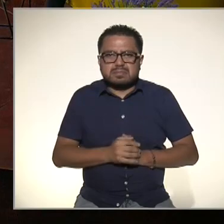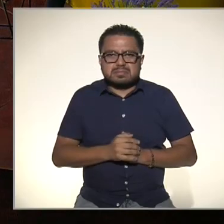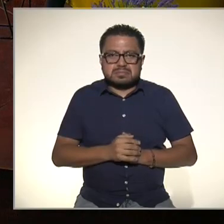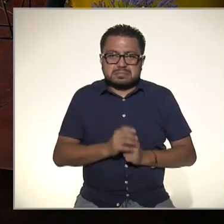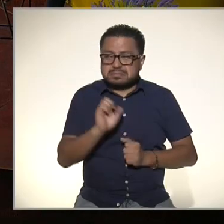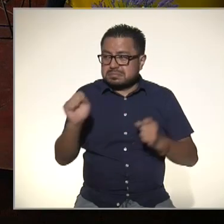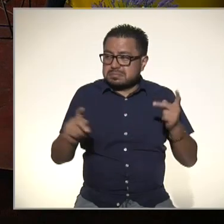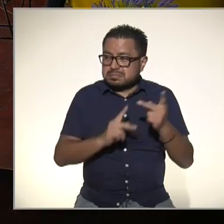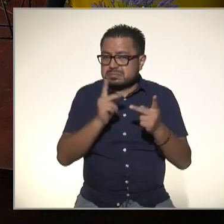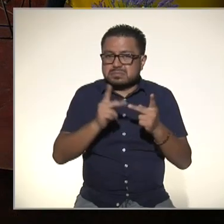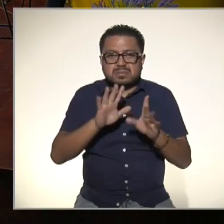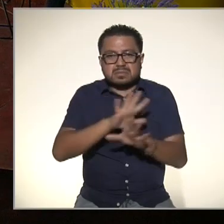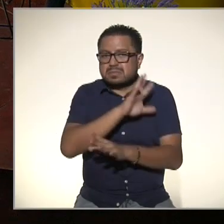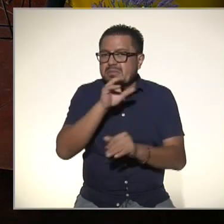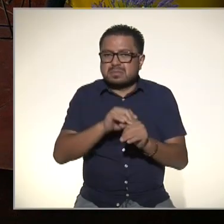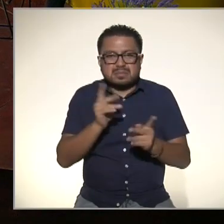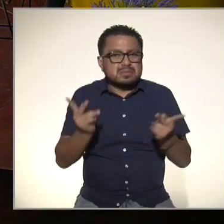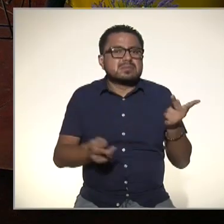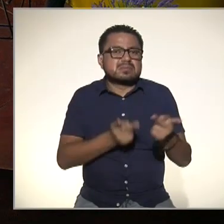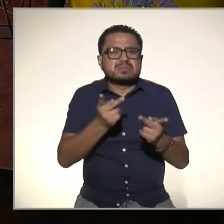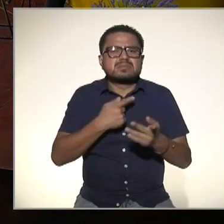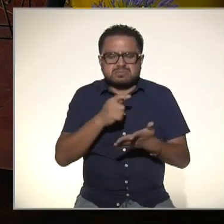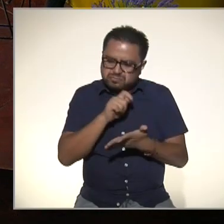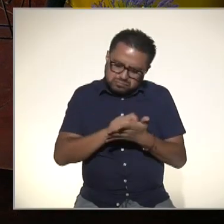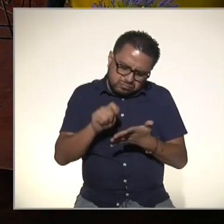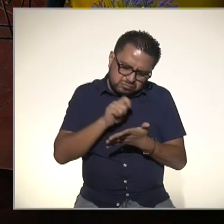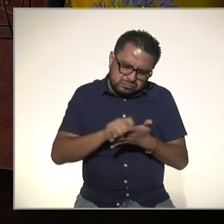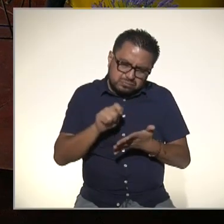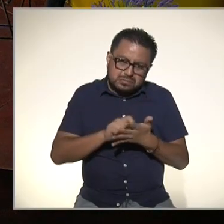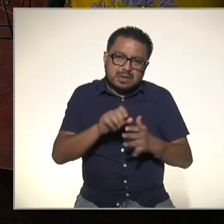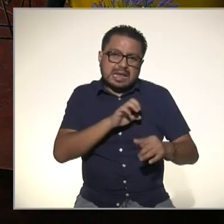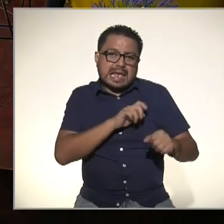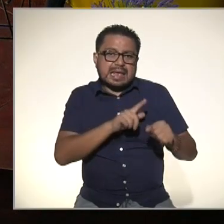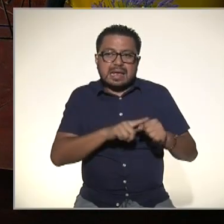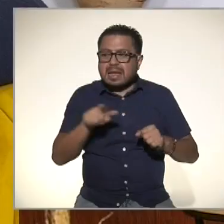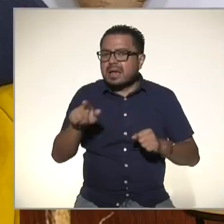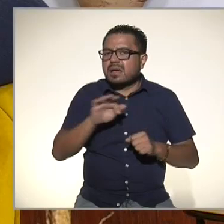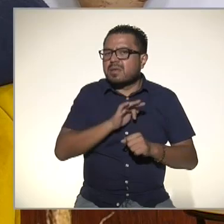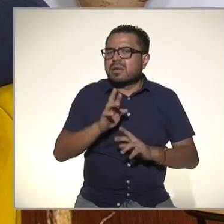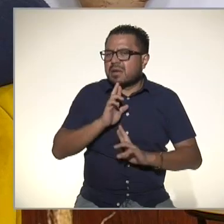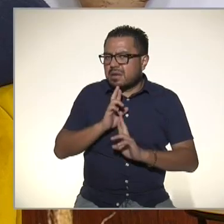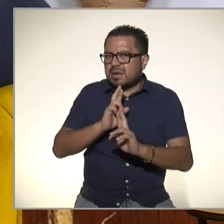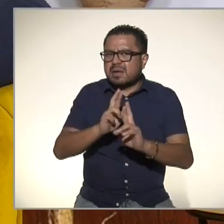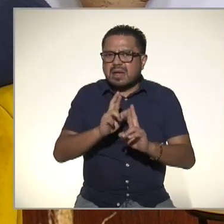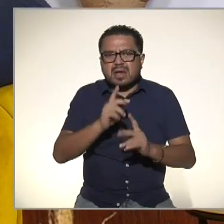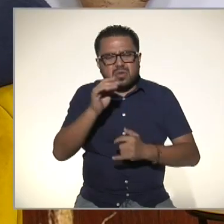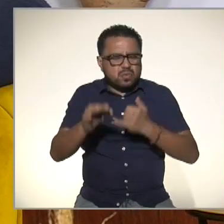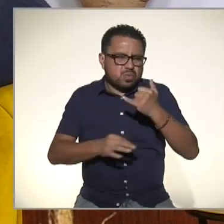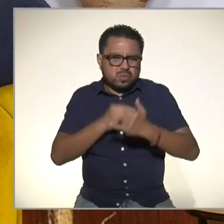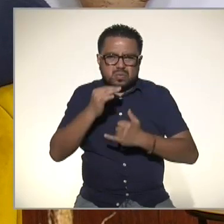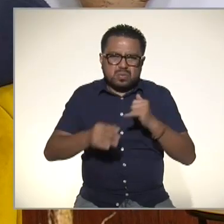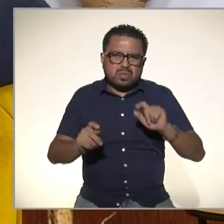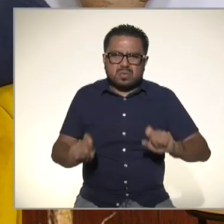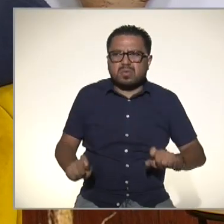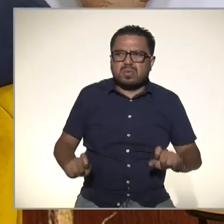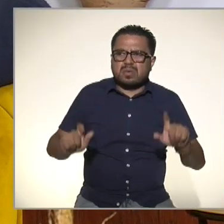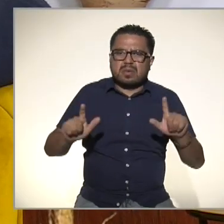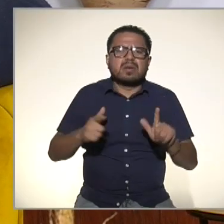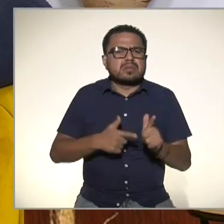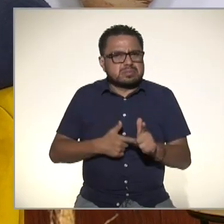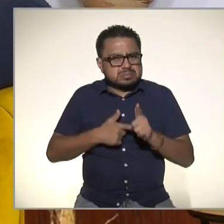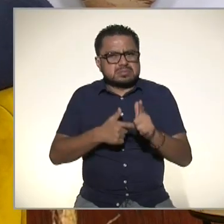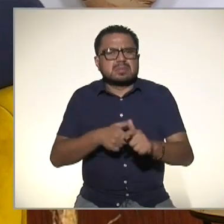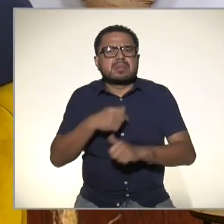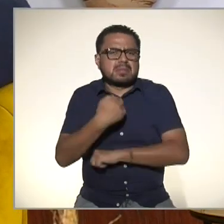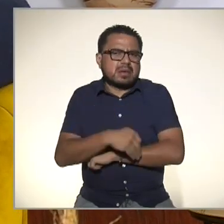Perfecto. Todas estas preguntas recuerden que las estoy escribiendo para que nuestros especialistas las contesten en el último bloque. Seguimos